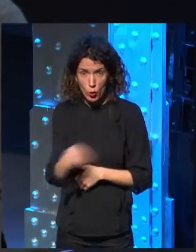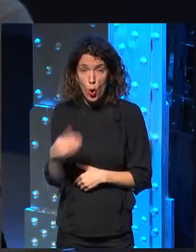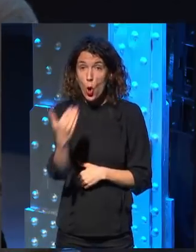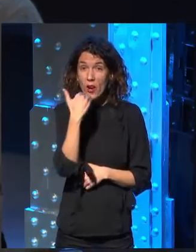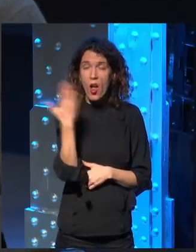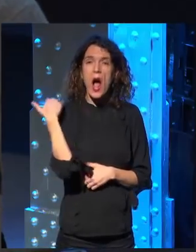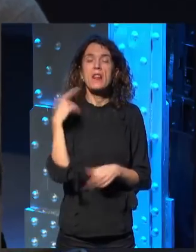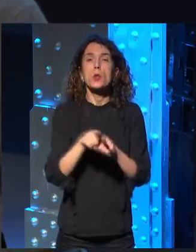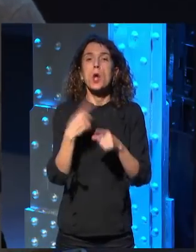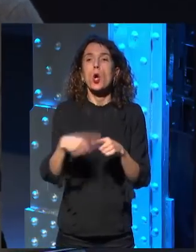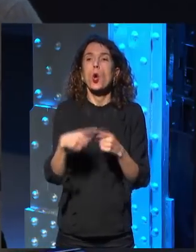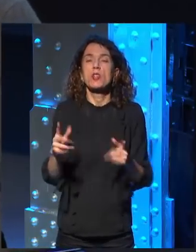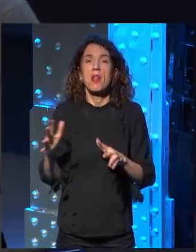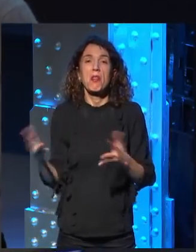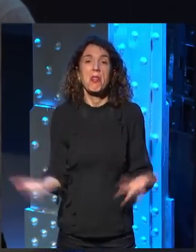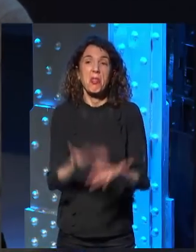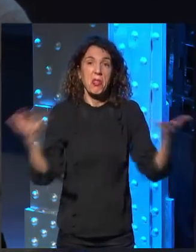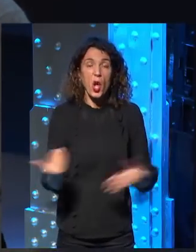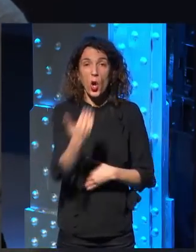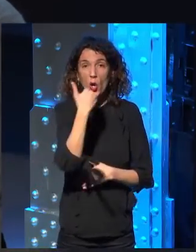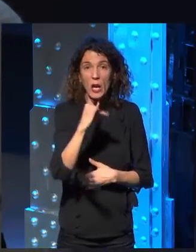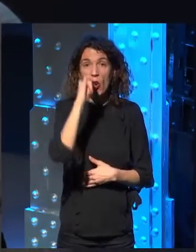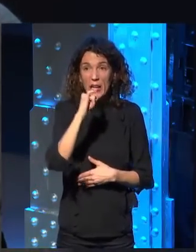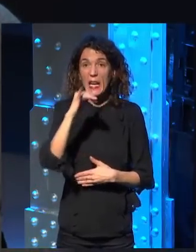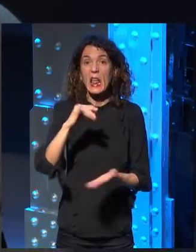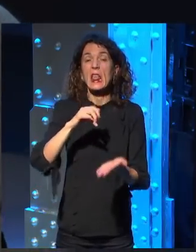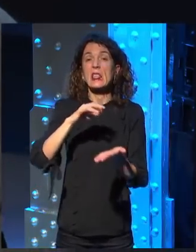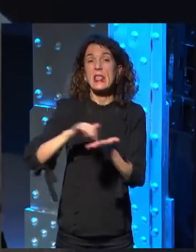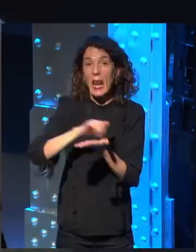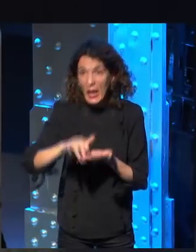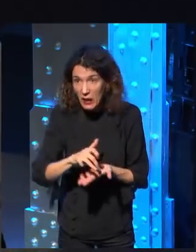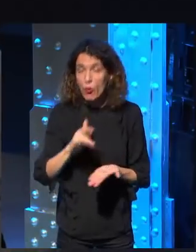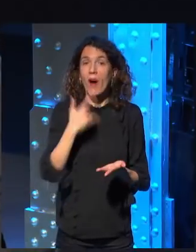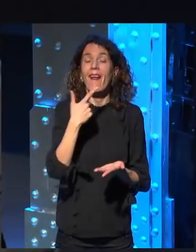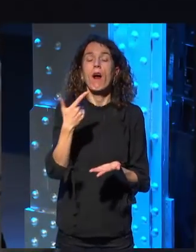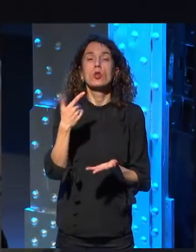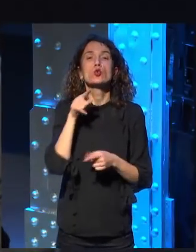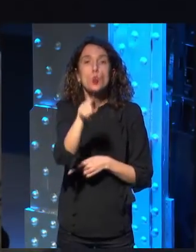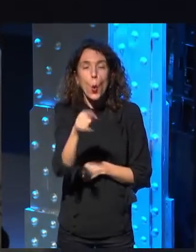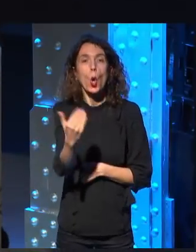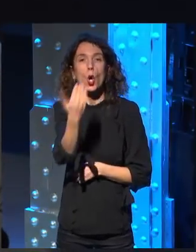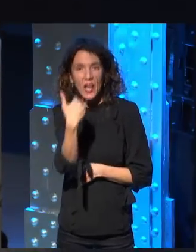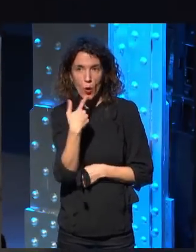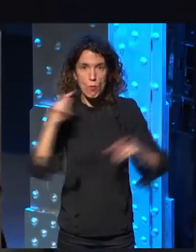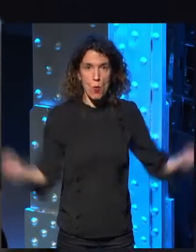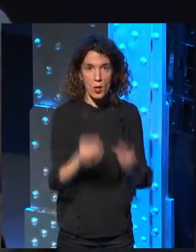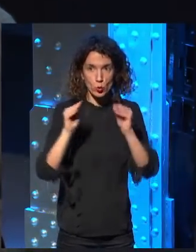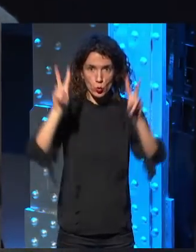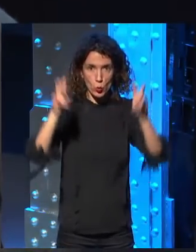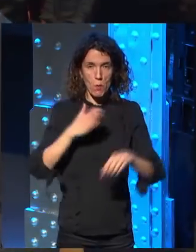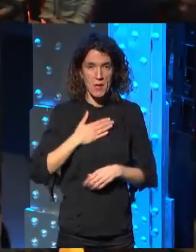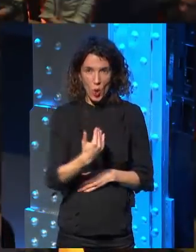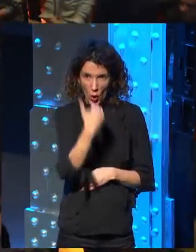antes correos era una cosa austera que ponía correos y telégrafos. Ahora se llama tu correos. Es como